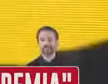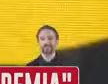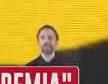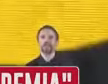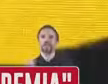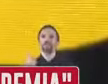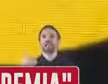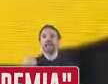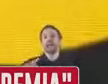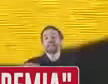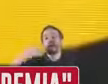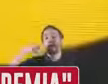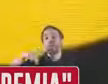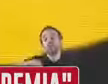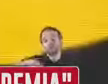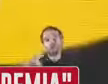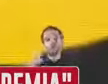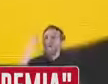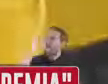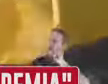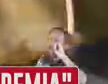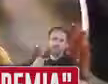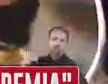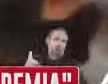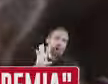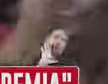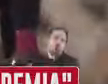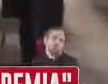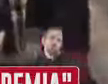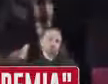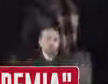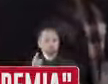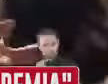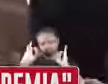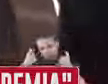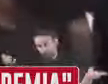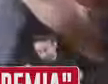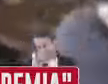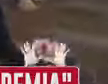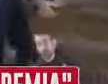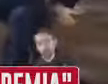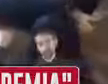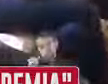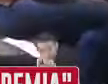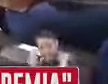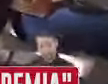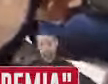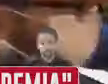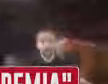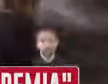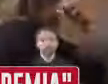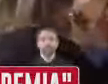es el único lugar que tenemos que dar explicaciones de lo obvio sí claro sí claro